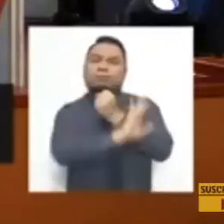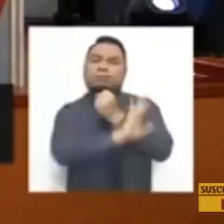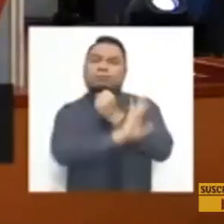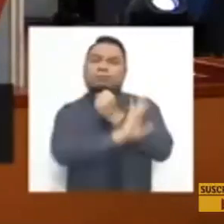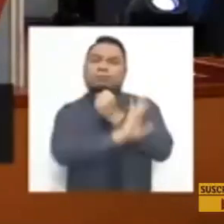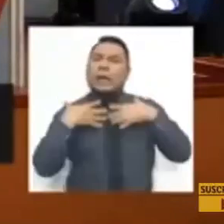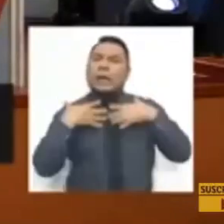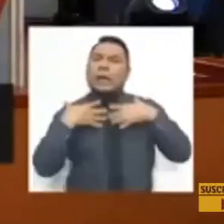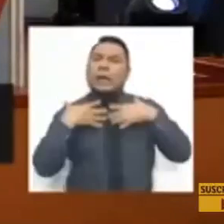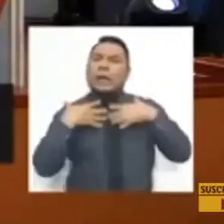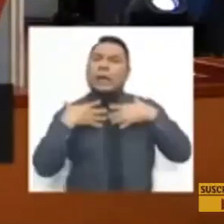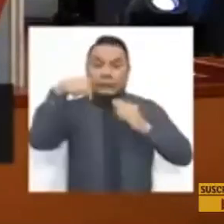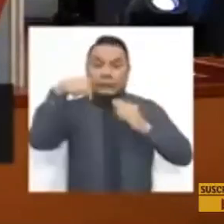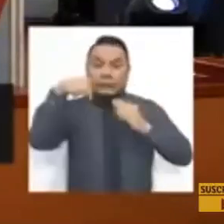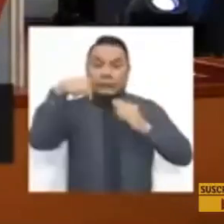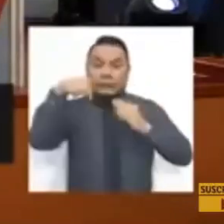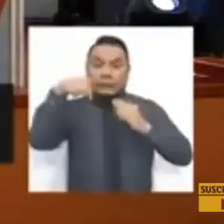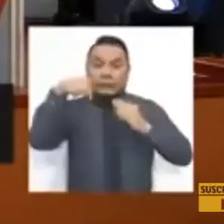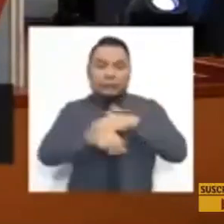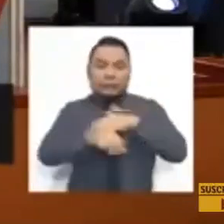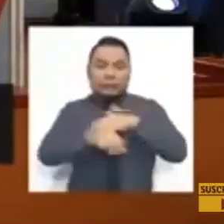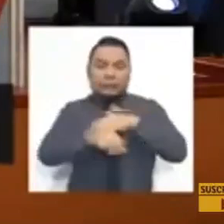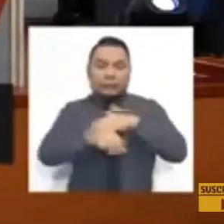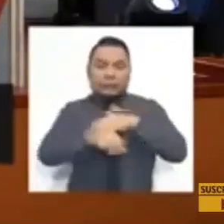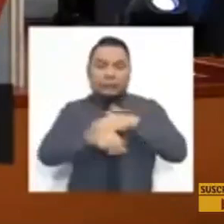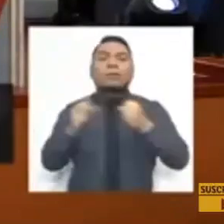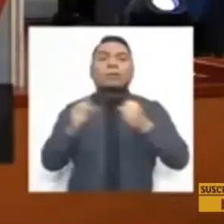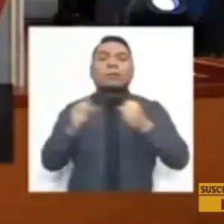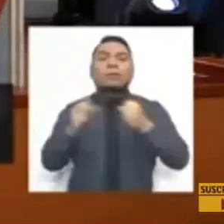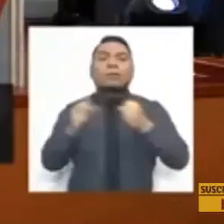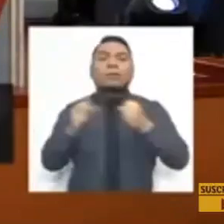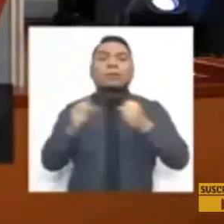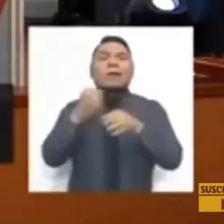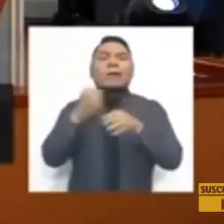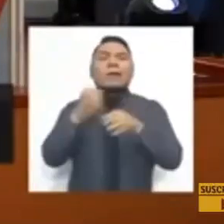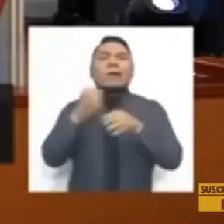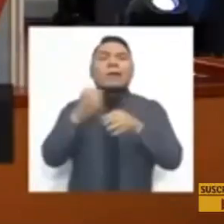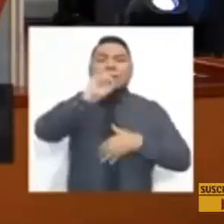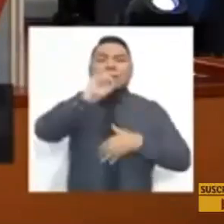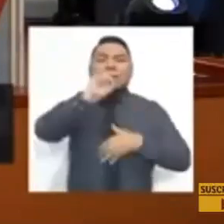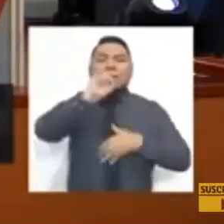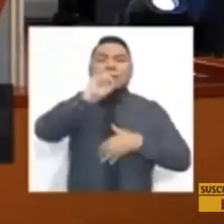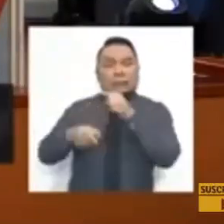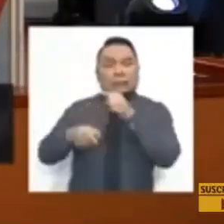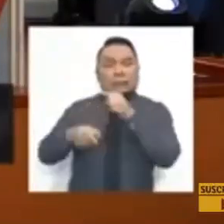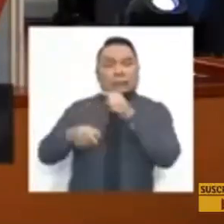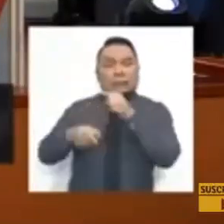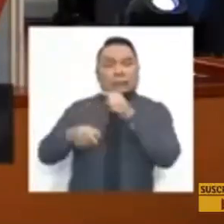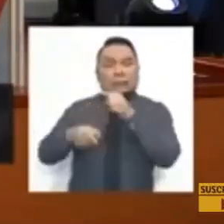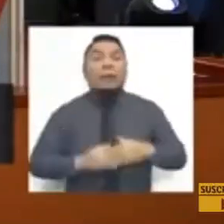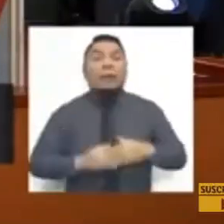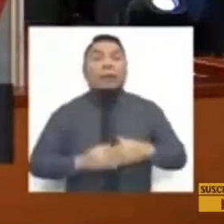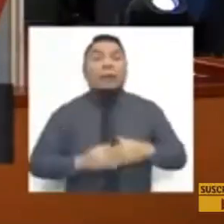y normativas aprobados por el Comité de Salud y Seguridad en el Trabajo del Jurado Nacional de Elecciones. Del mismo